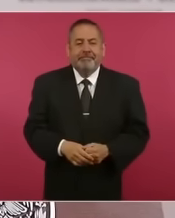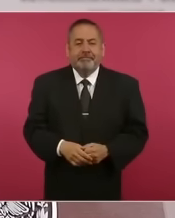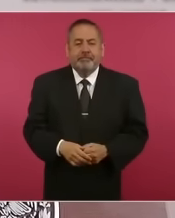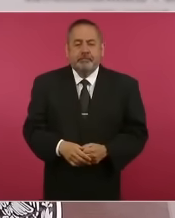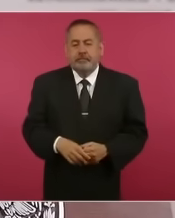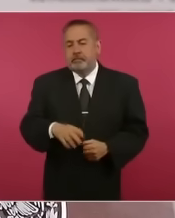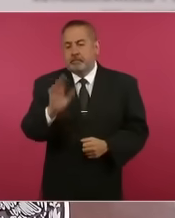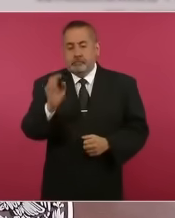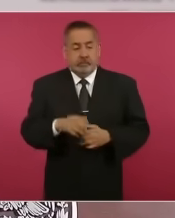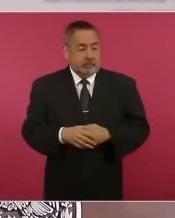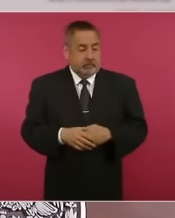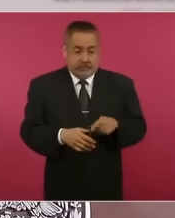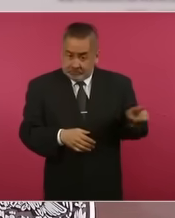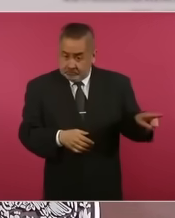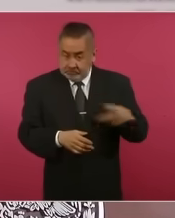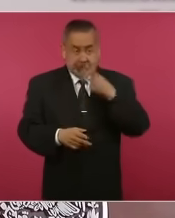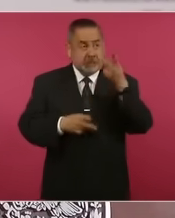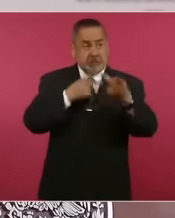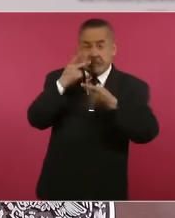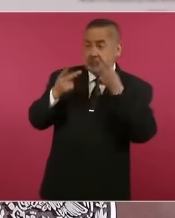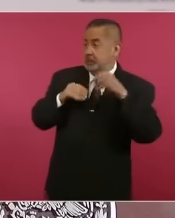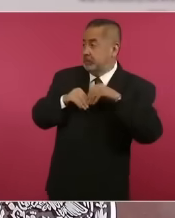Entonces, nada más ellos van a estar hablando